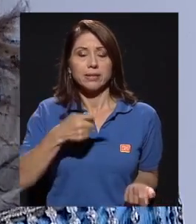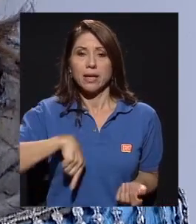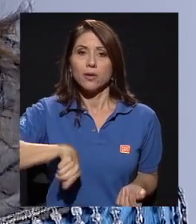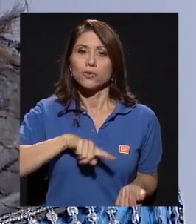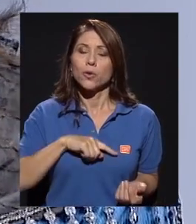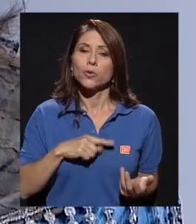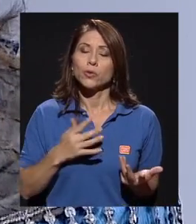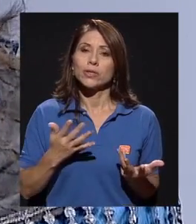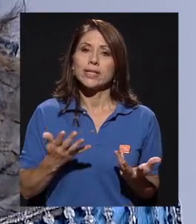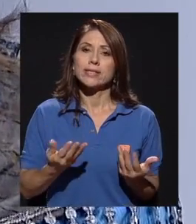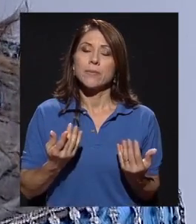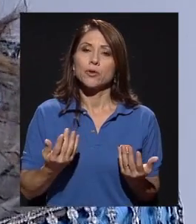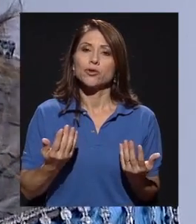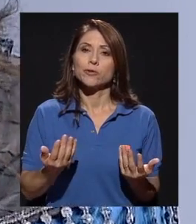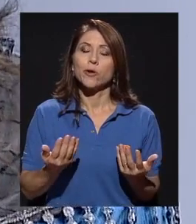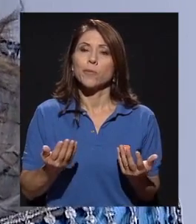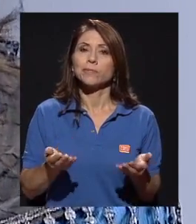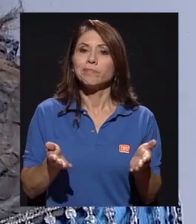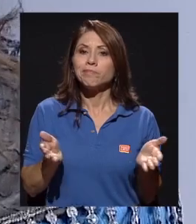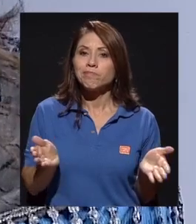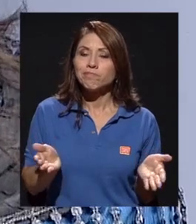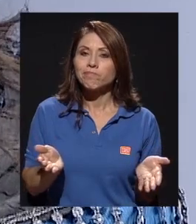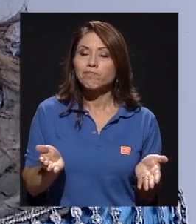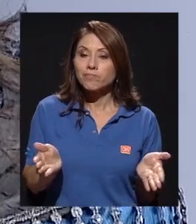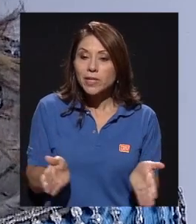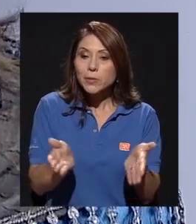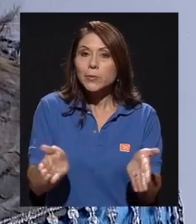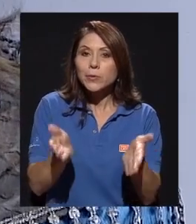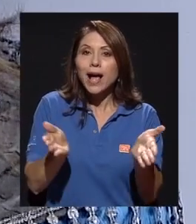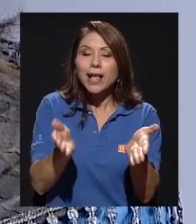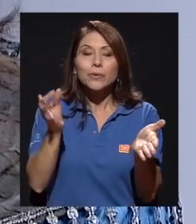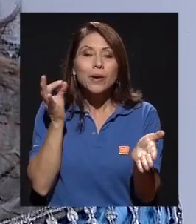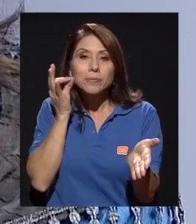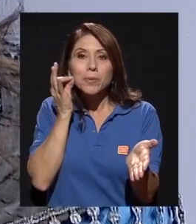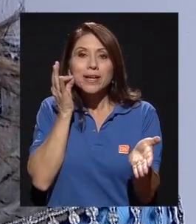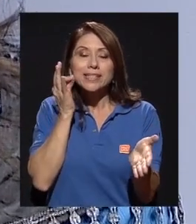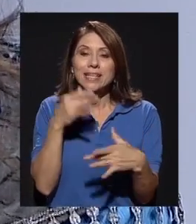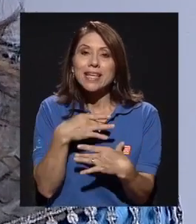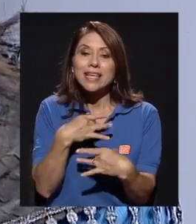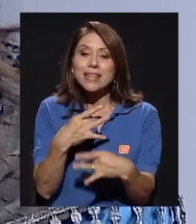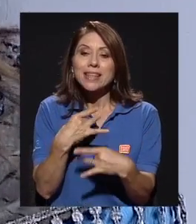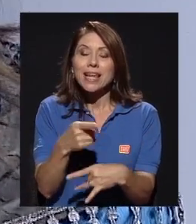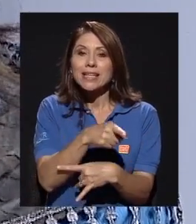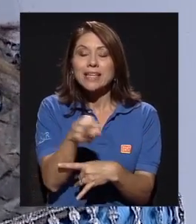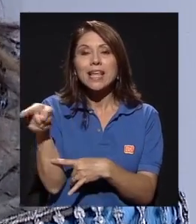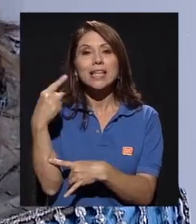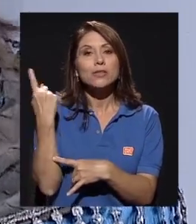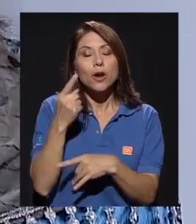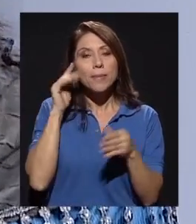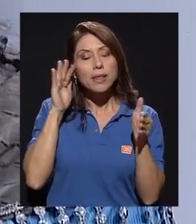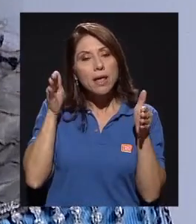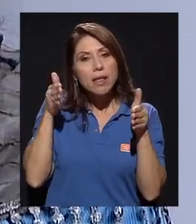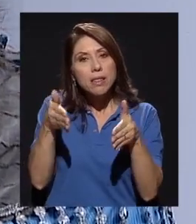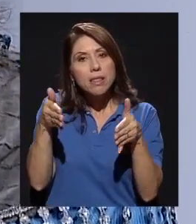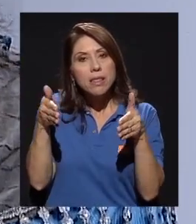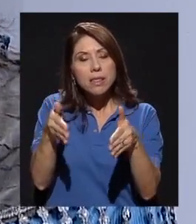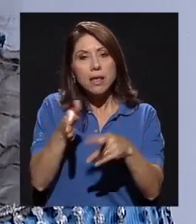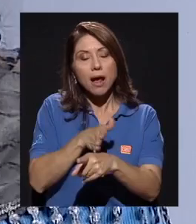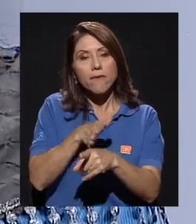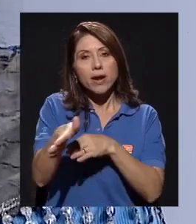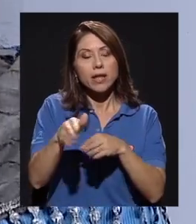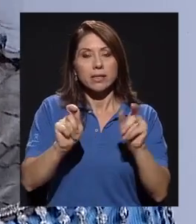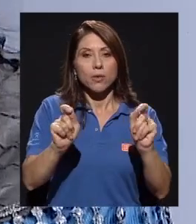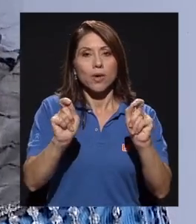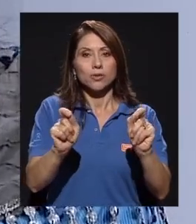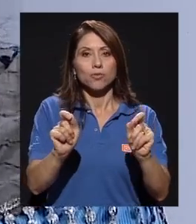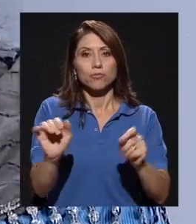eh el el el interés por únicamente que las mujeres se inclinen a carreras